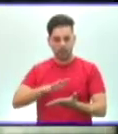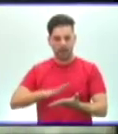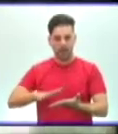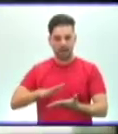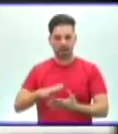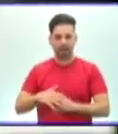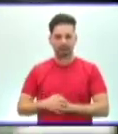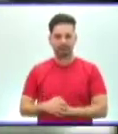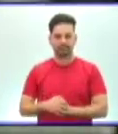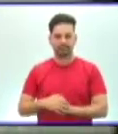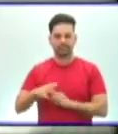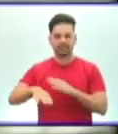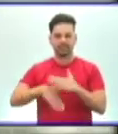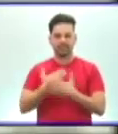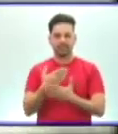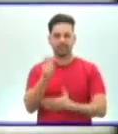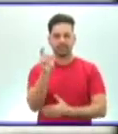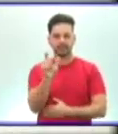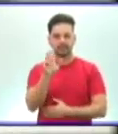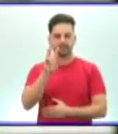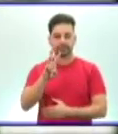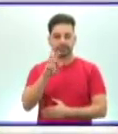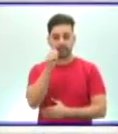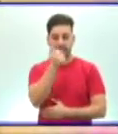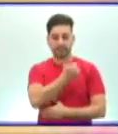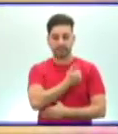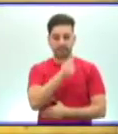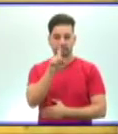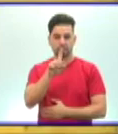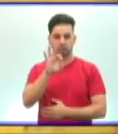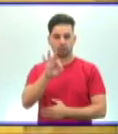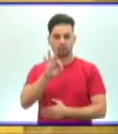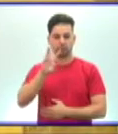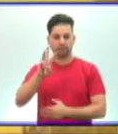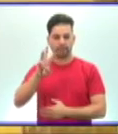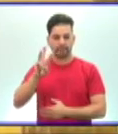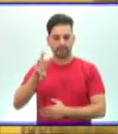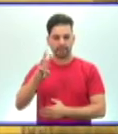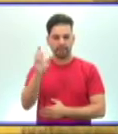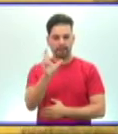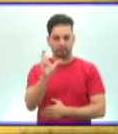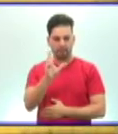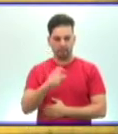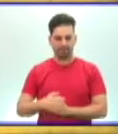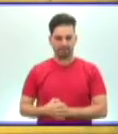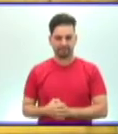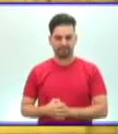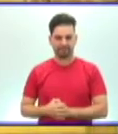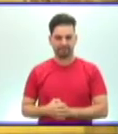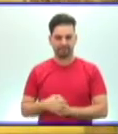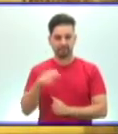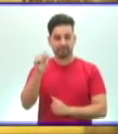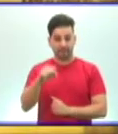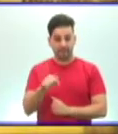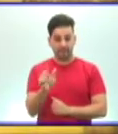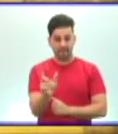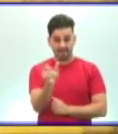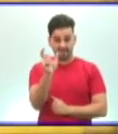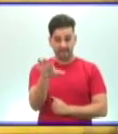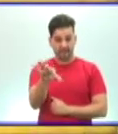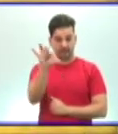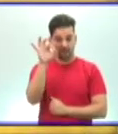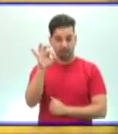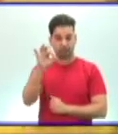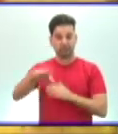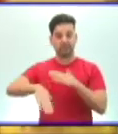3 de diciembre de 1833. A su memoria se instituyó esta fecha como Día de la